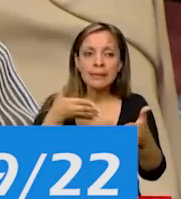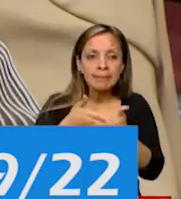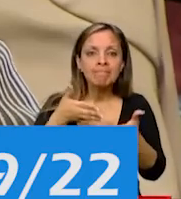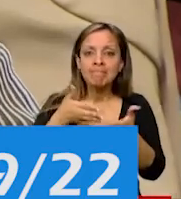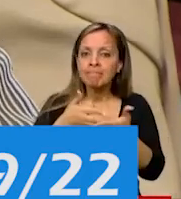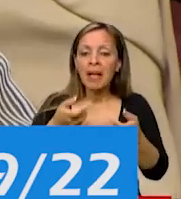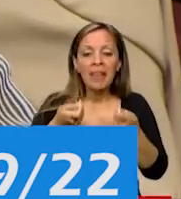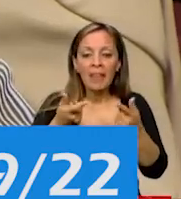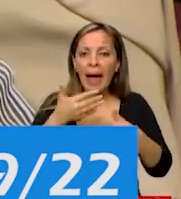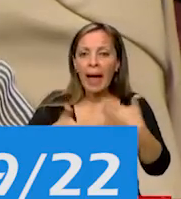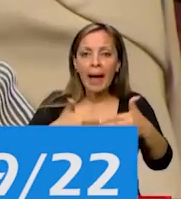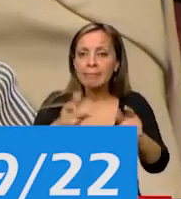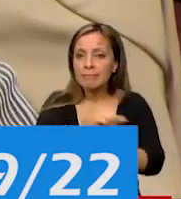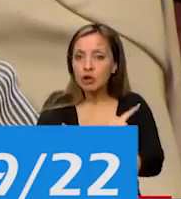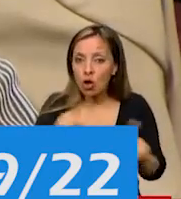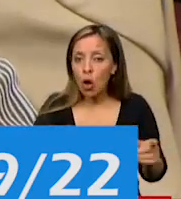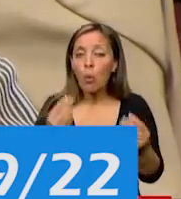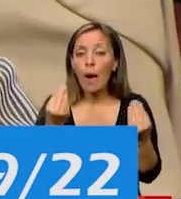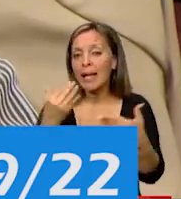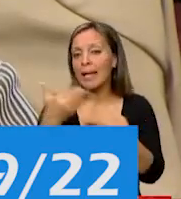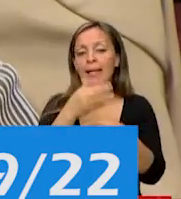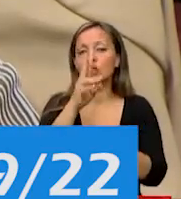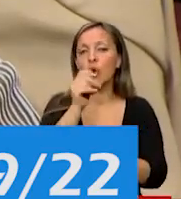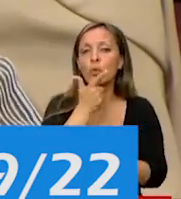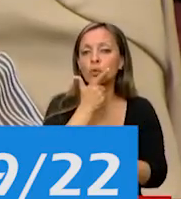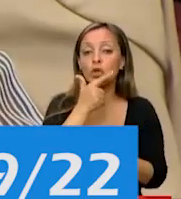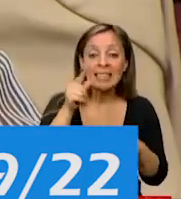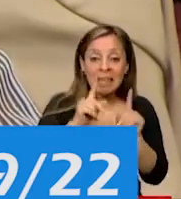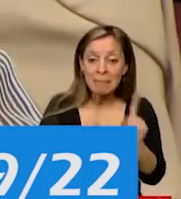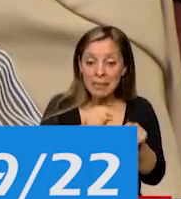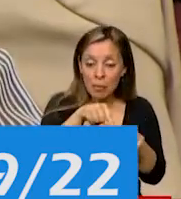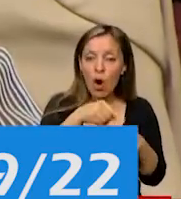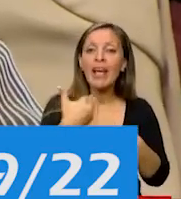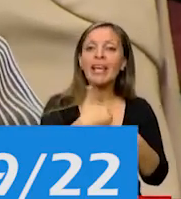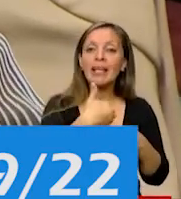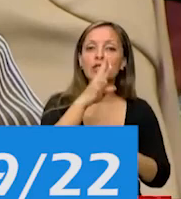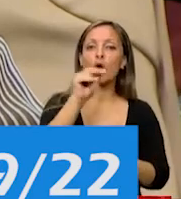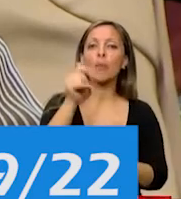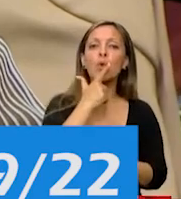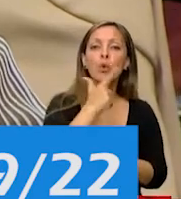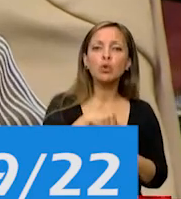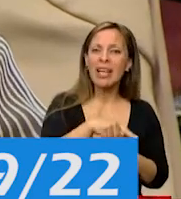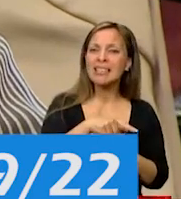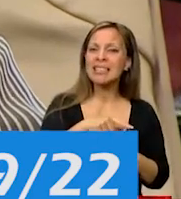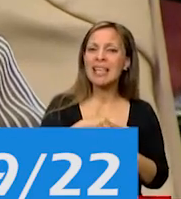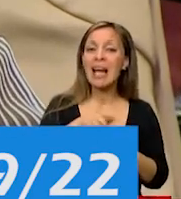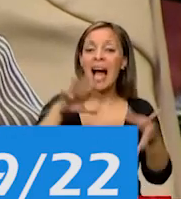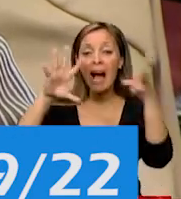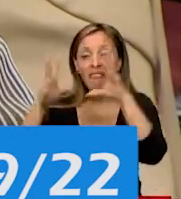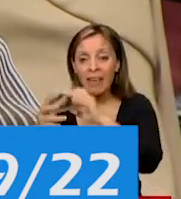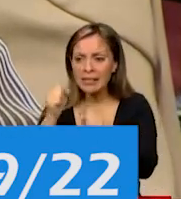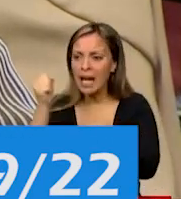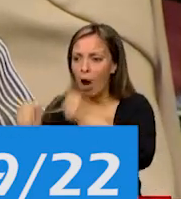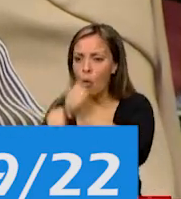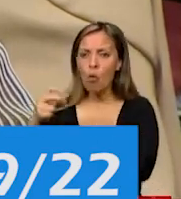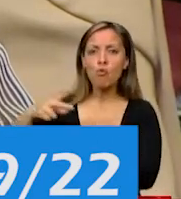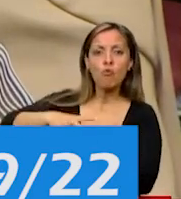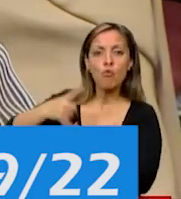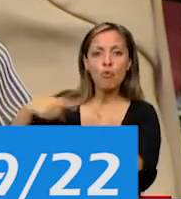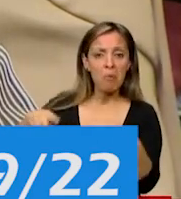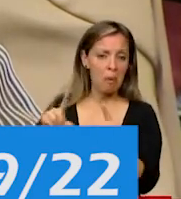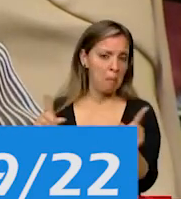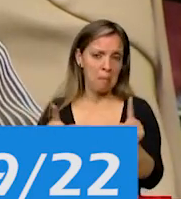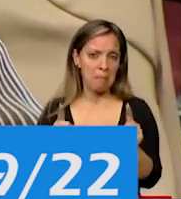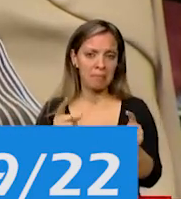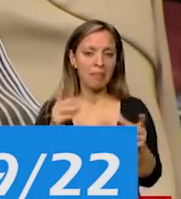brutos, porque ese impuesto afecta mucho menos al que tiene mucho que al que